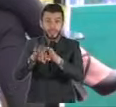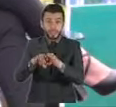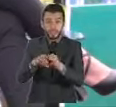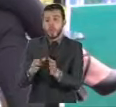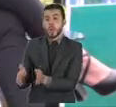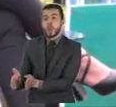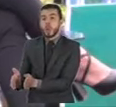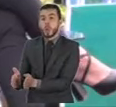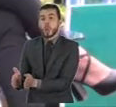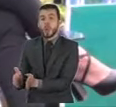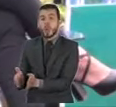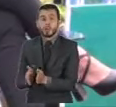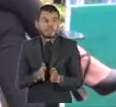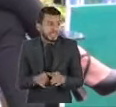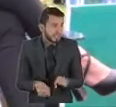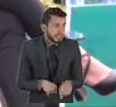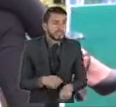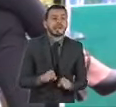lujo.